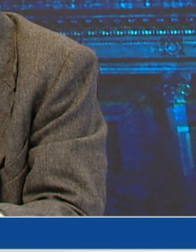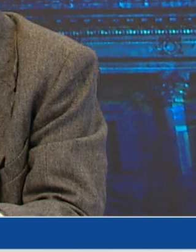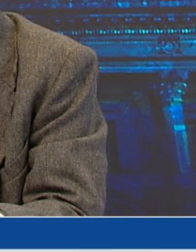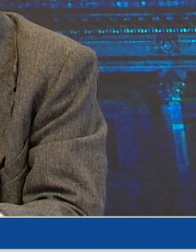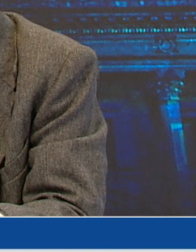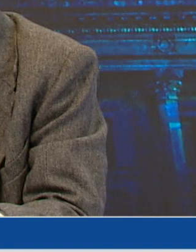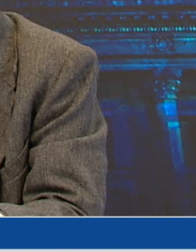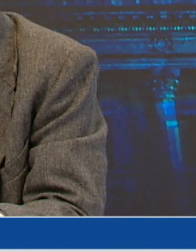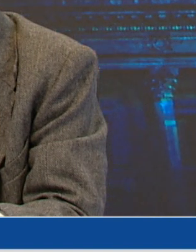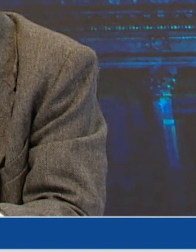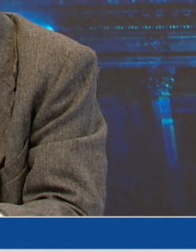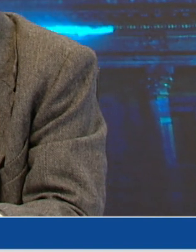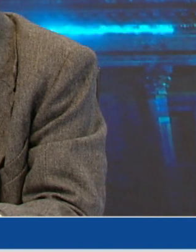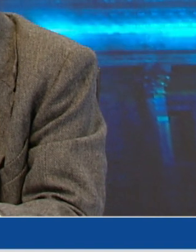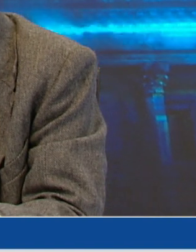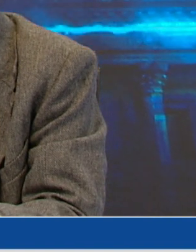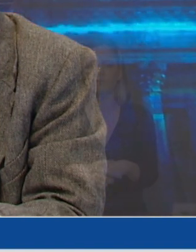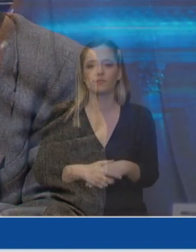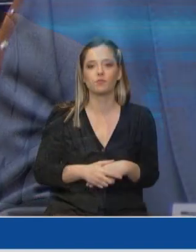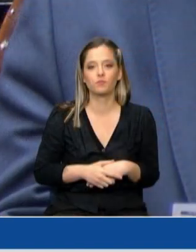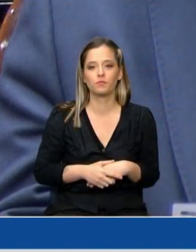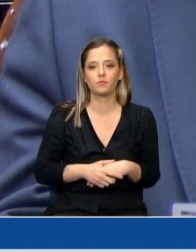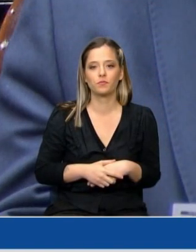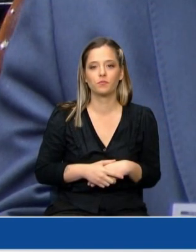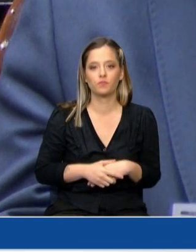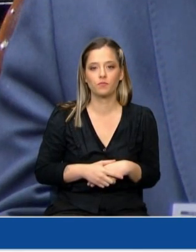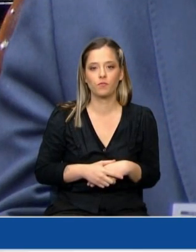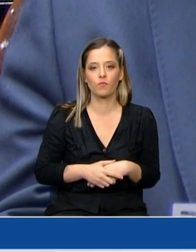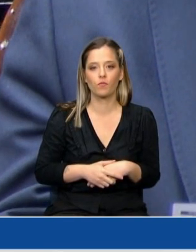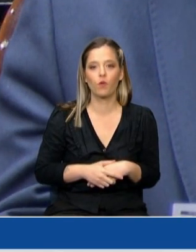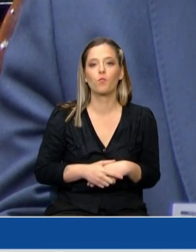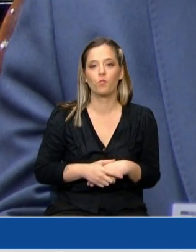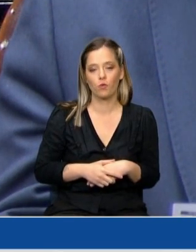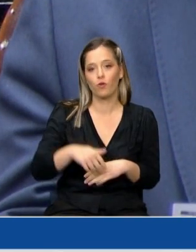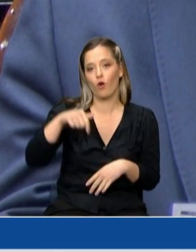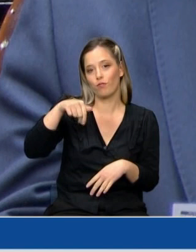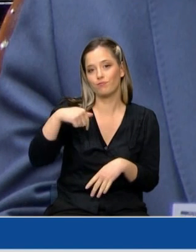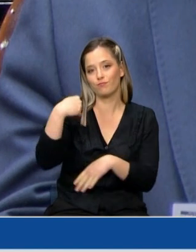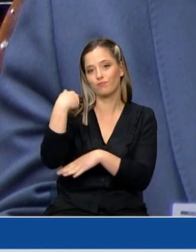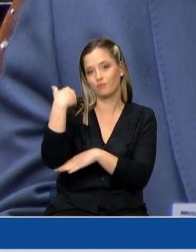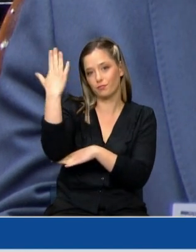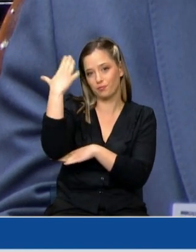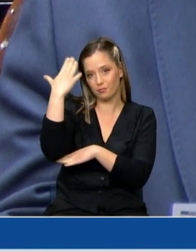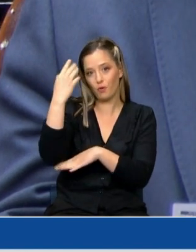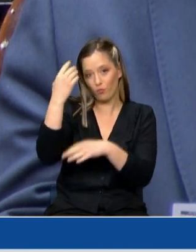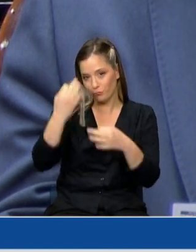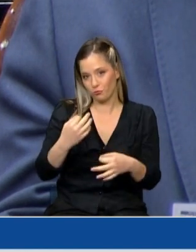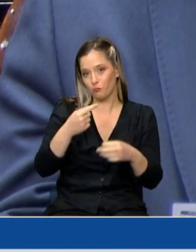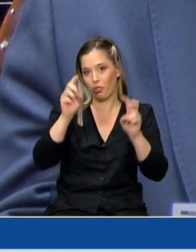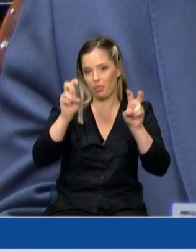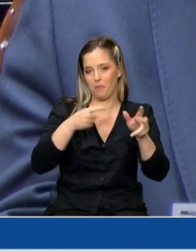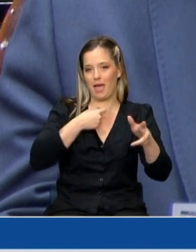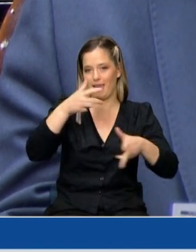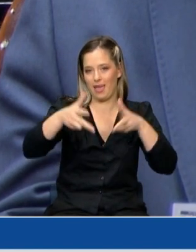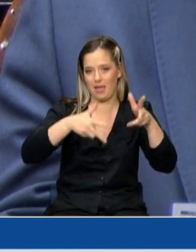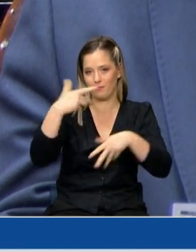el día de la sesión y decía lo siguiente. La verdad que no iba a hablar en la mañana de hoy sobre este tema,